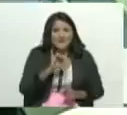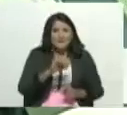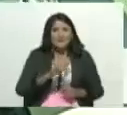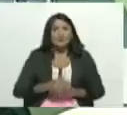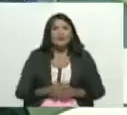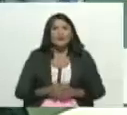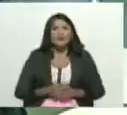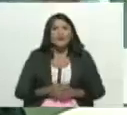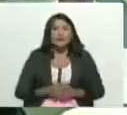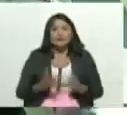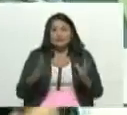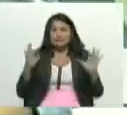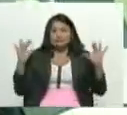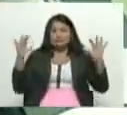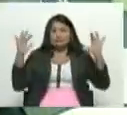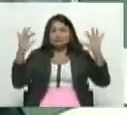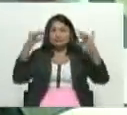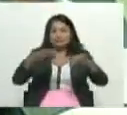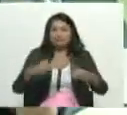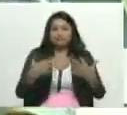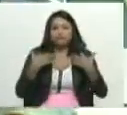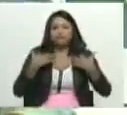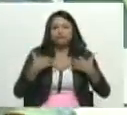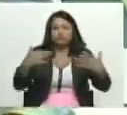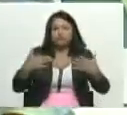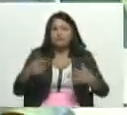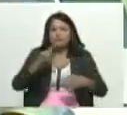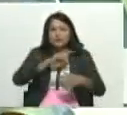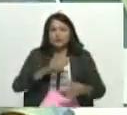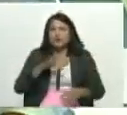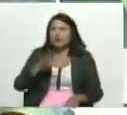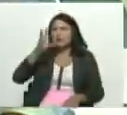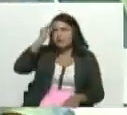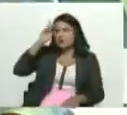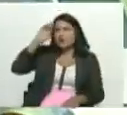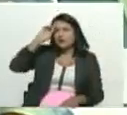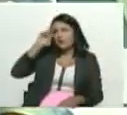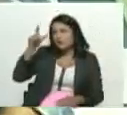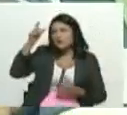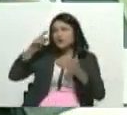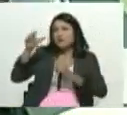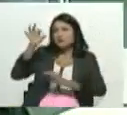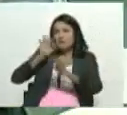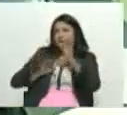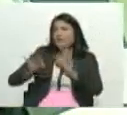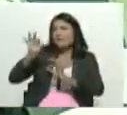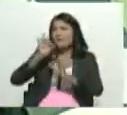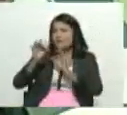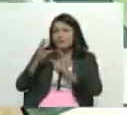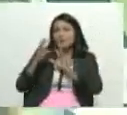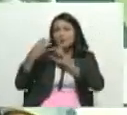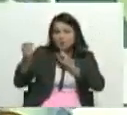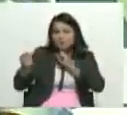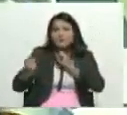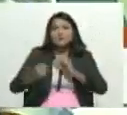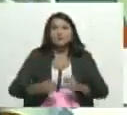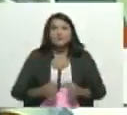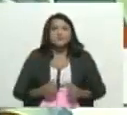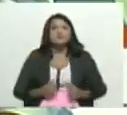auditorios conquistando conciencias corazones Y eso se avanzó de tal manera que